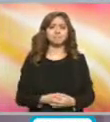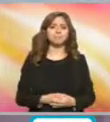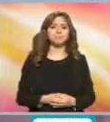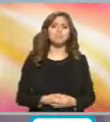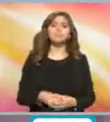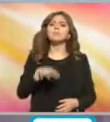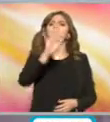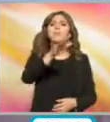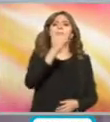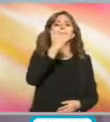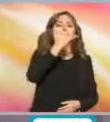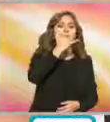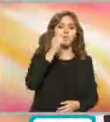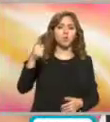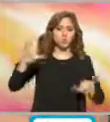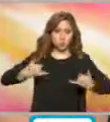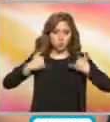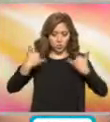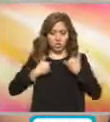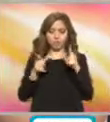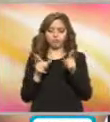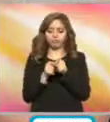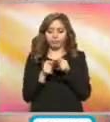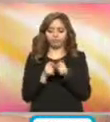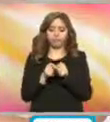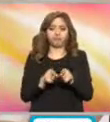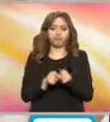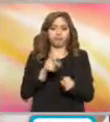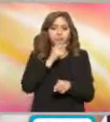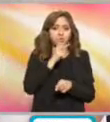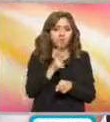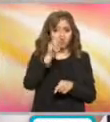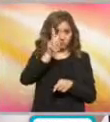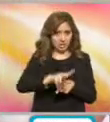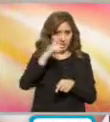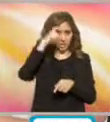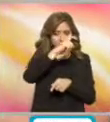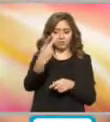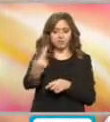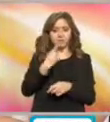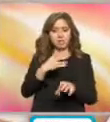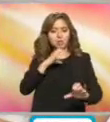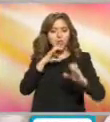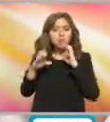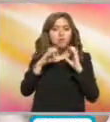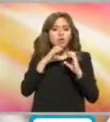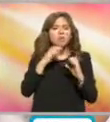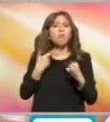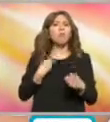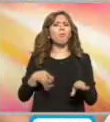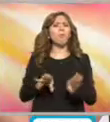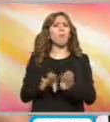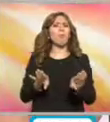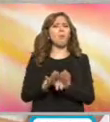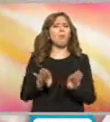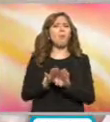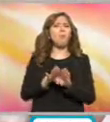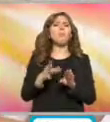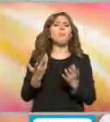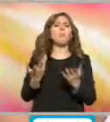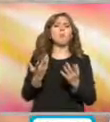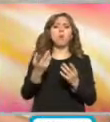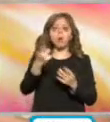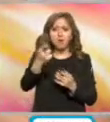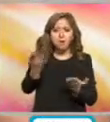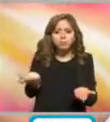caso de los adolescentes que se vuelven monosilábicos, es difícil entablar una conversación con ellos. ¿Cómo se hace esta invitación?